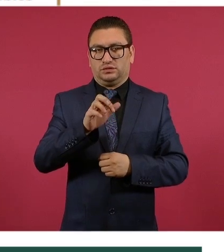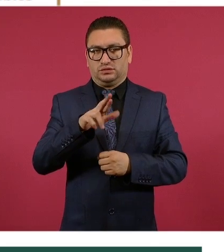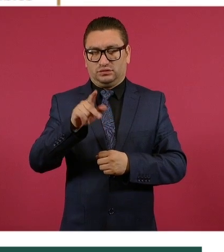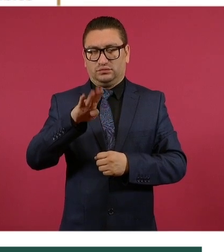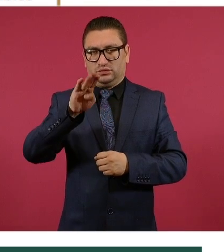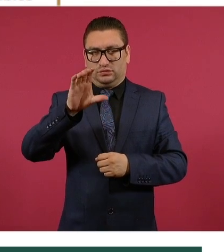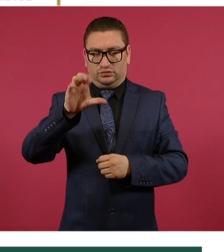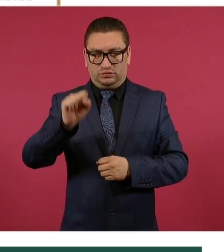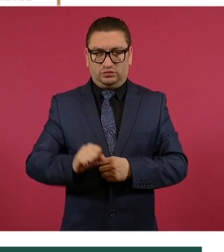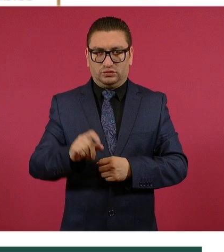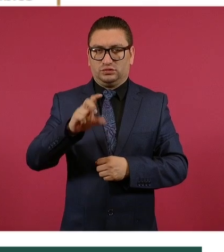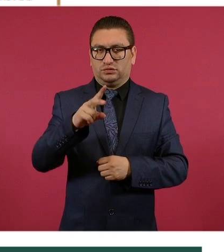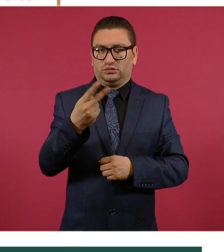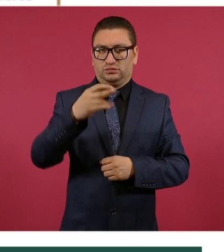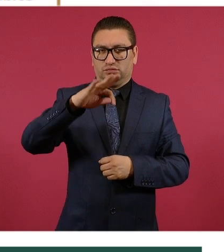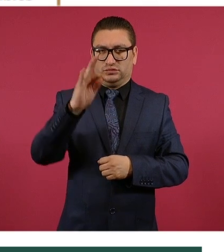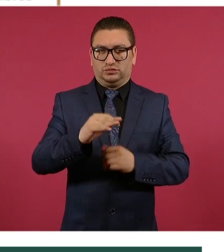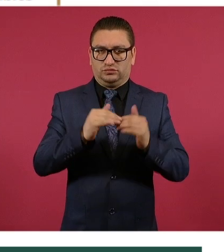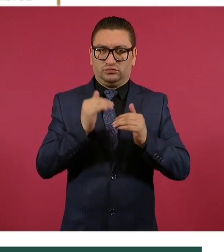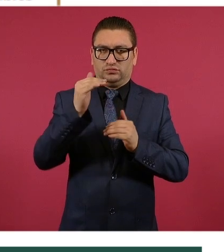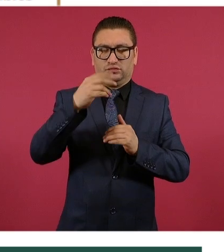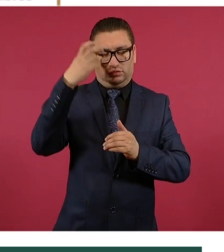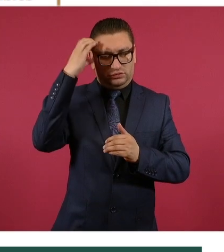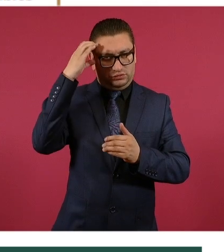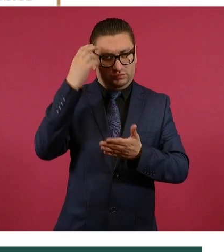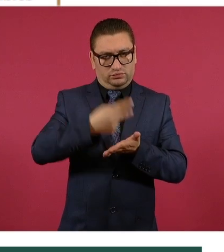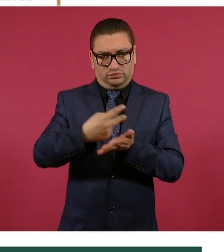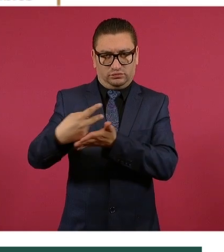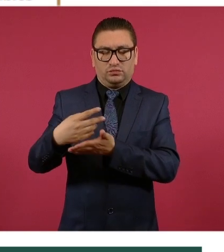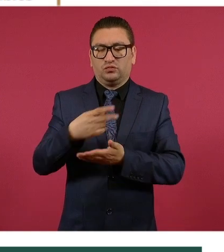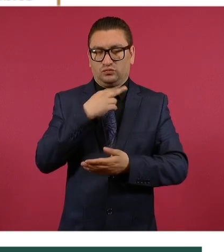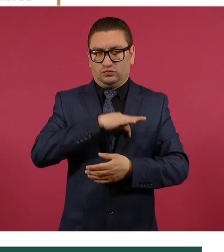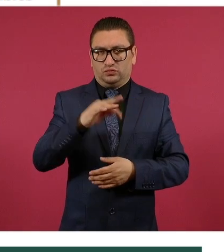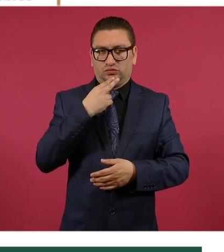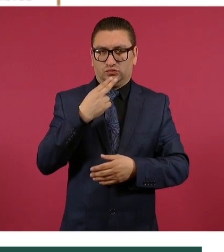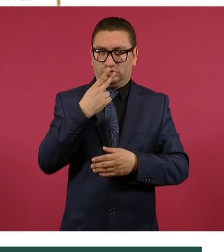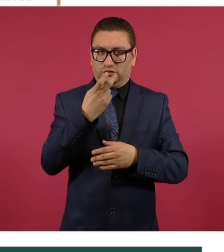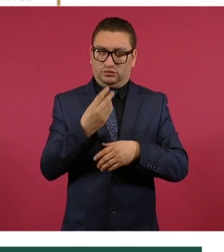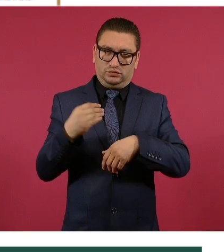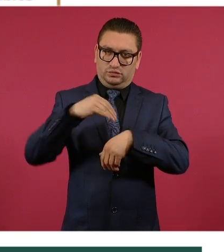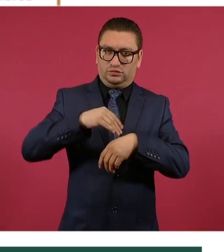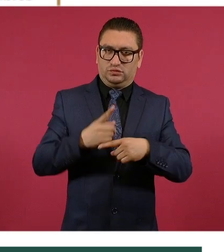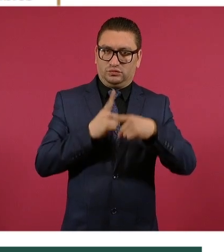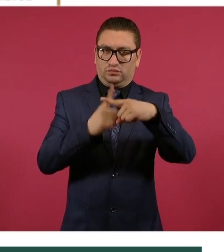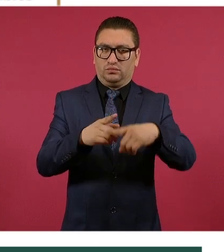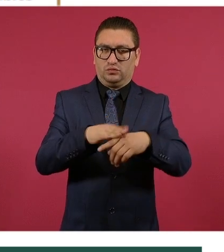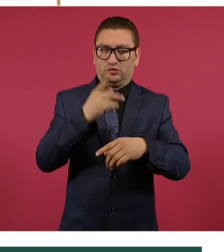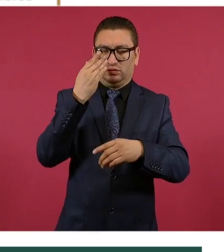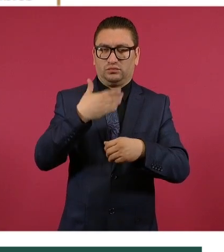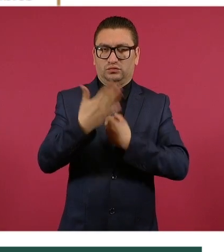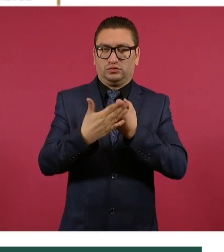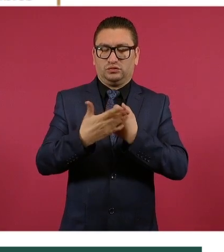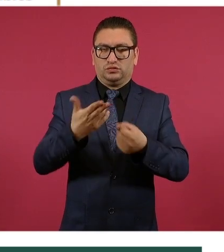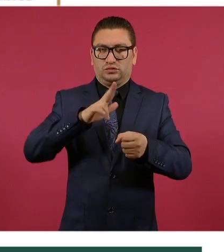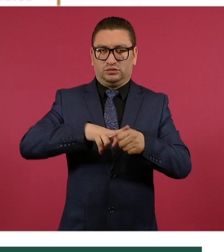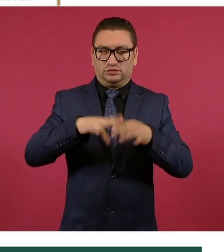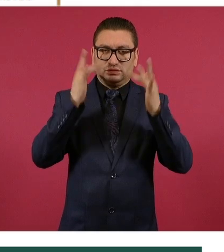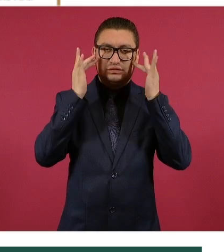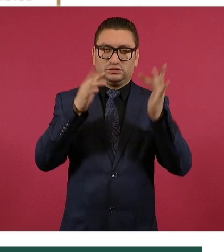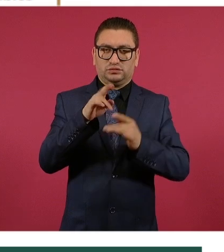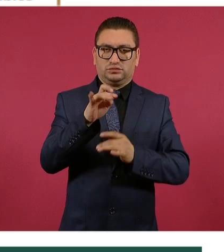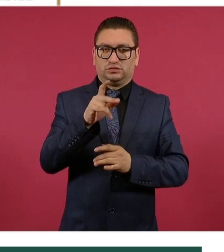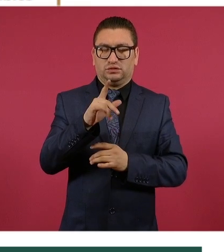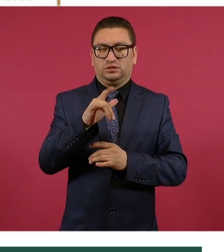un 32% el número de las camas sensibles. A esto habrá que sumar, con la apertura del Hospital de Santa Rosalía en